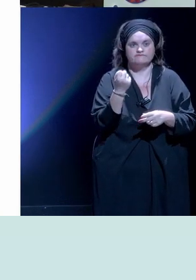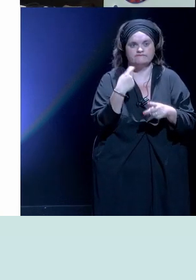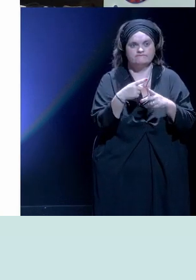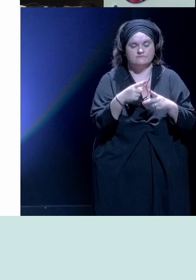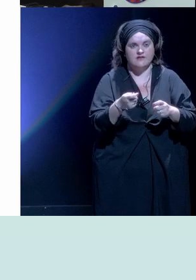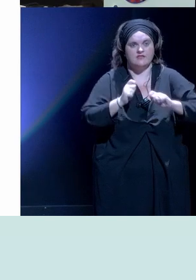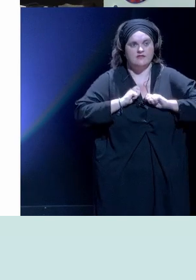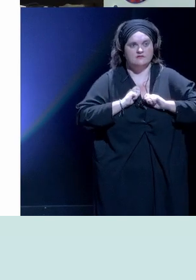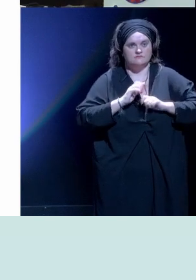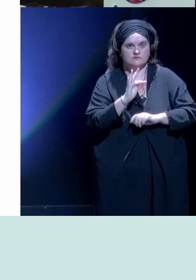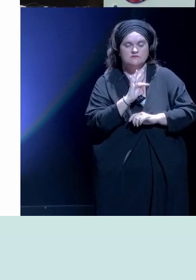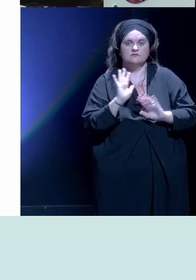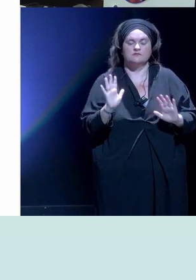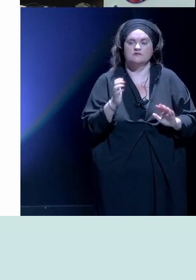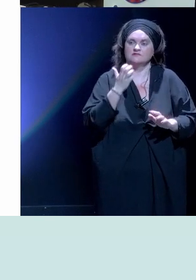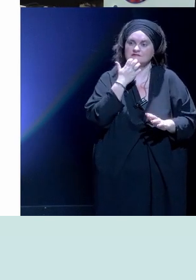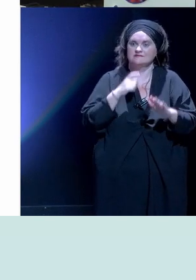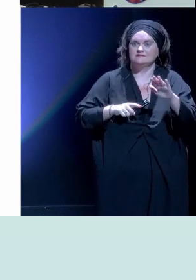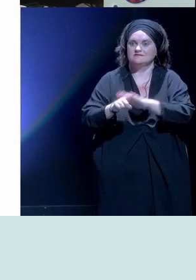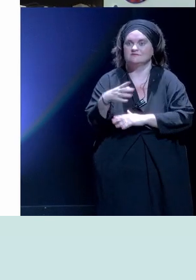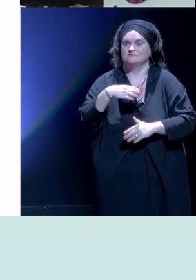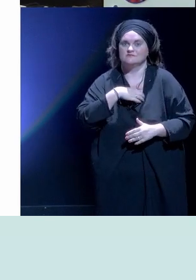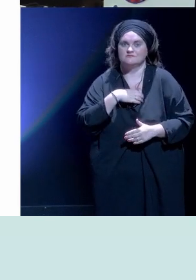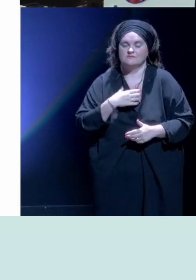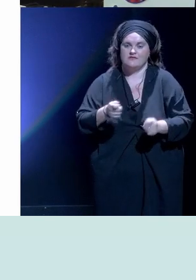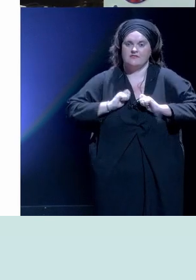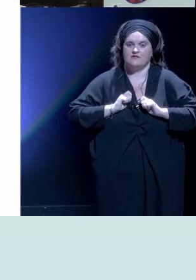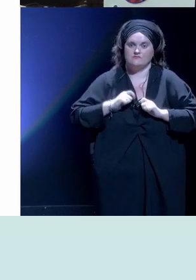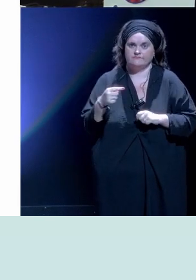acaban devaluándose, tanto social como profesionalmente.